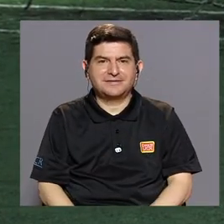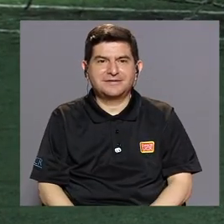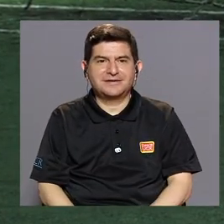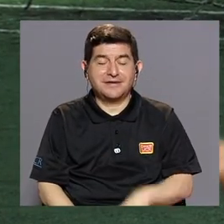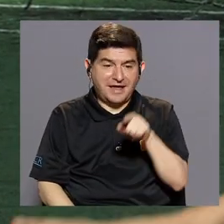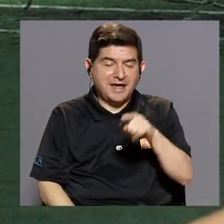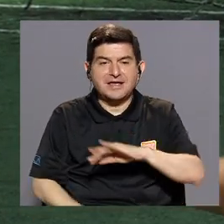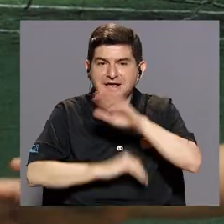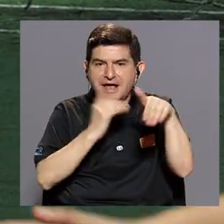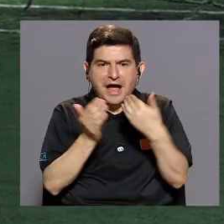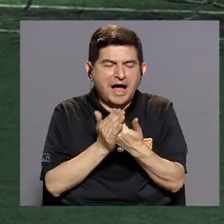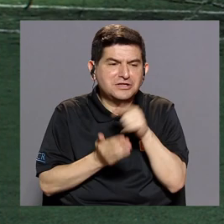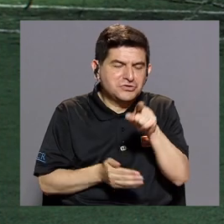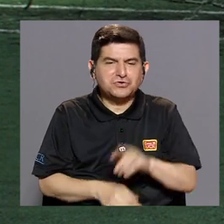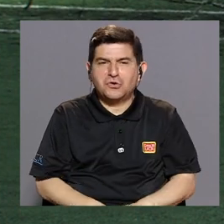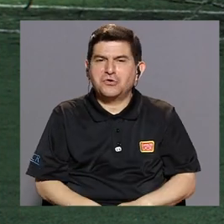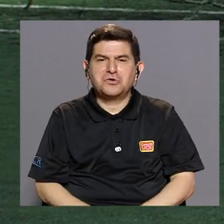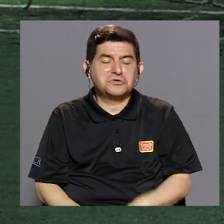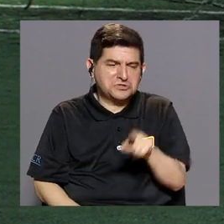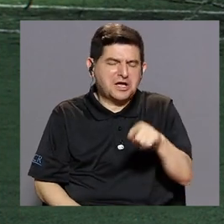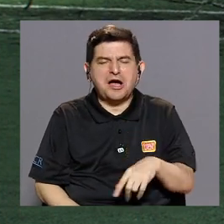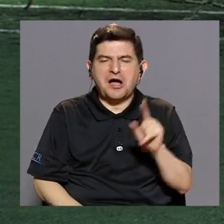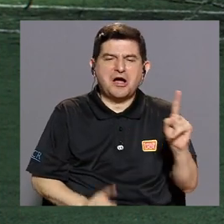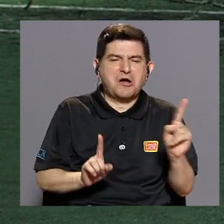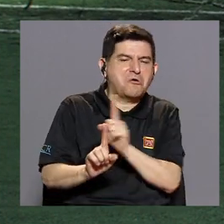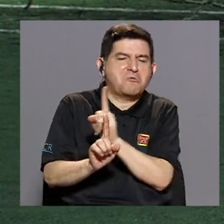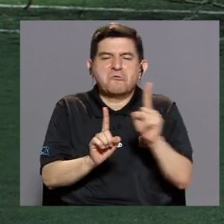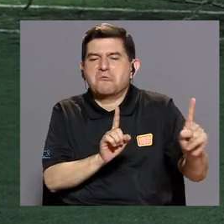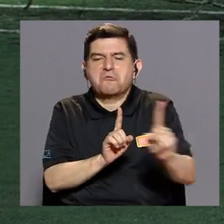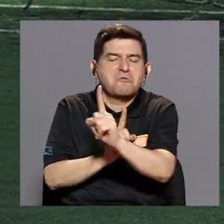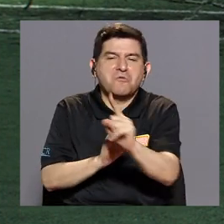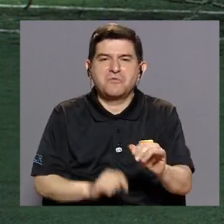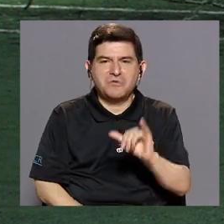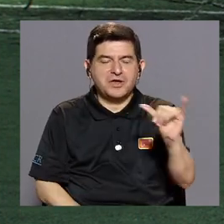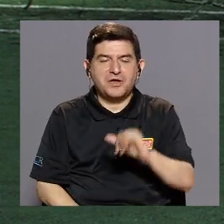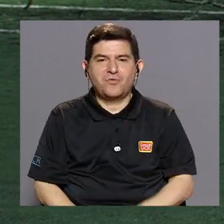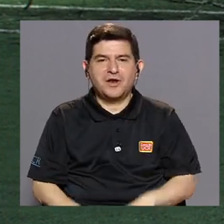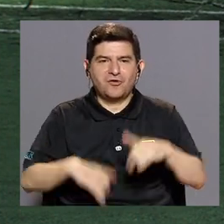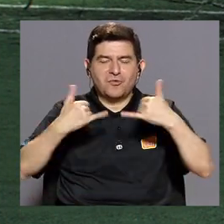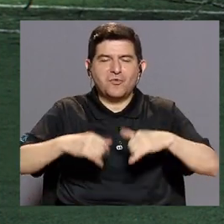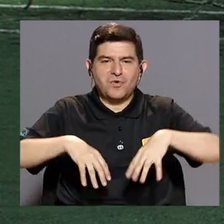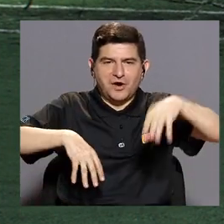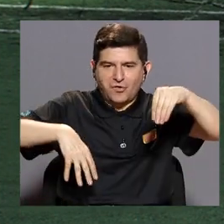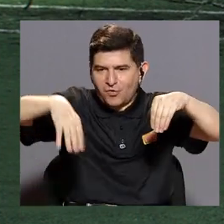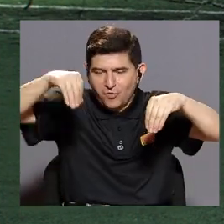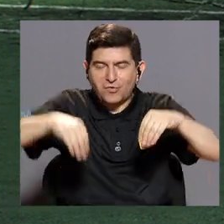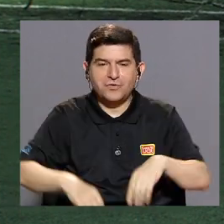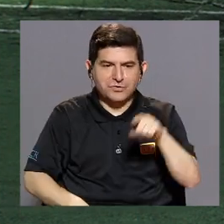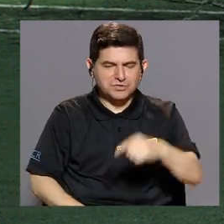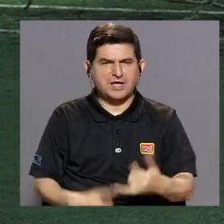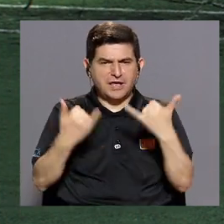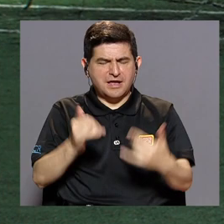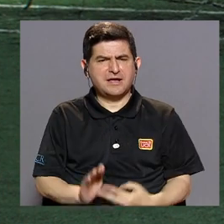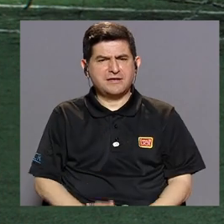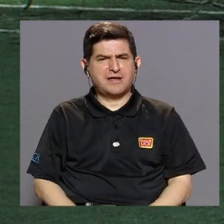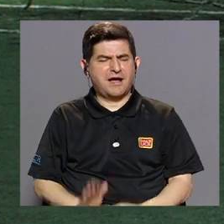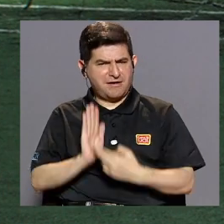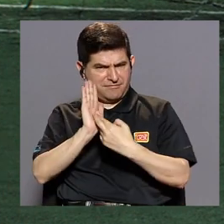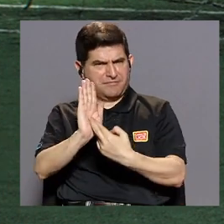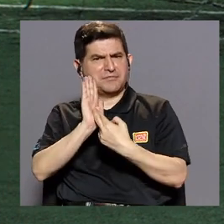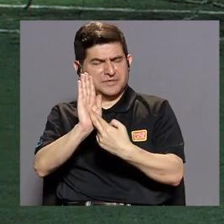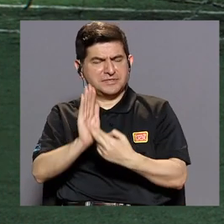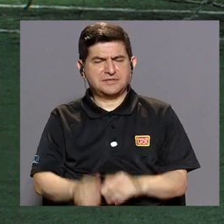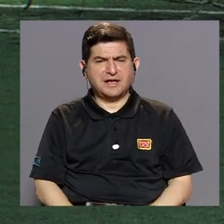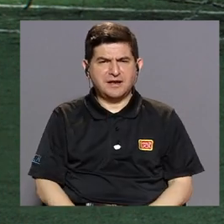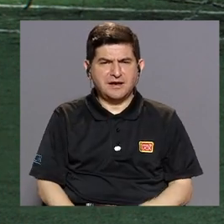como nos quitaba a todos, pongamos que a todos, ¿verdad? Como quitarse conos. Y ella empezó a ser referente. Cuando ya tengo